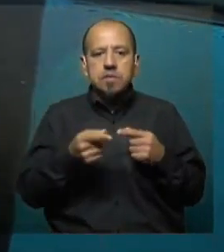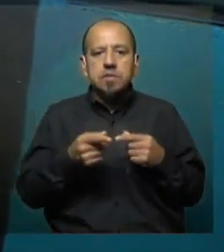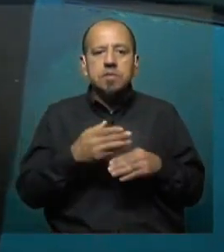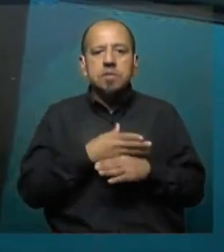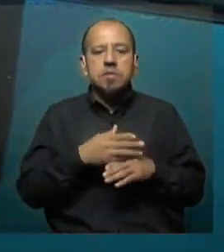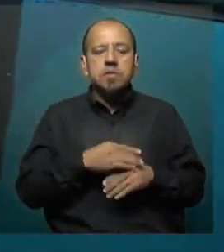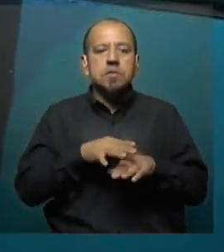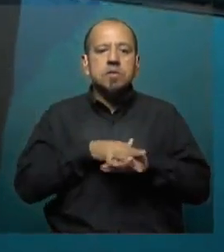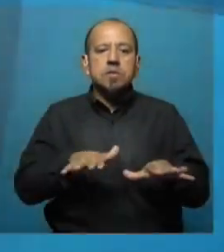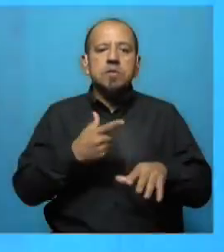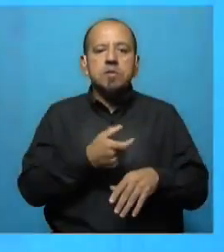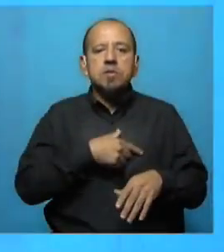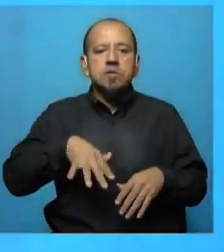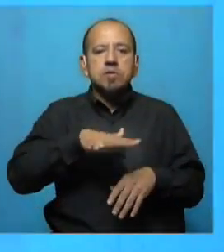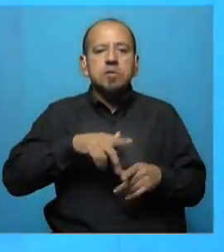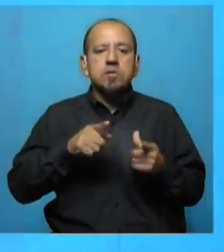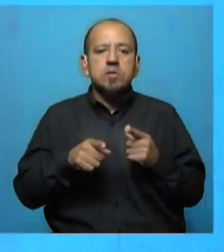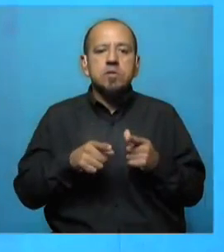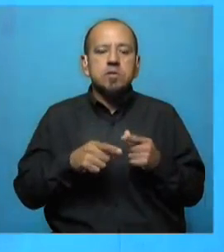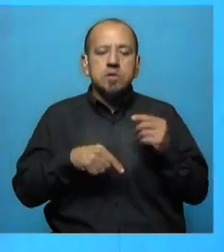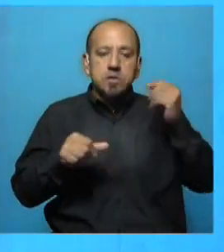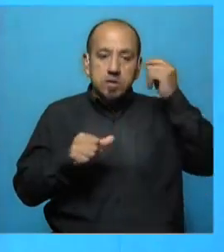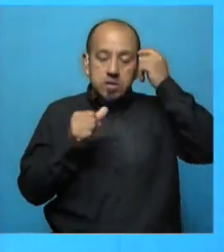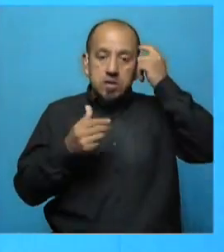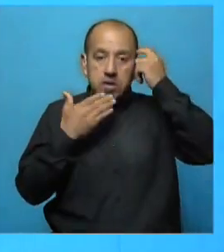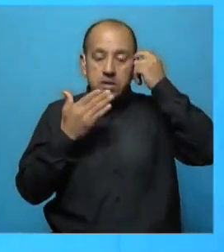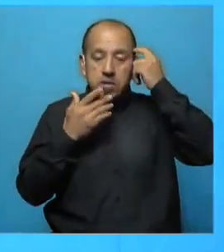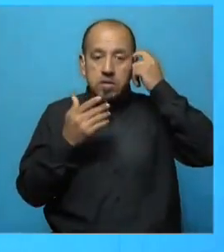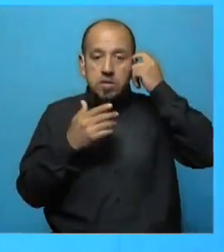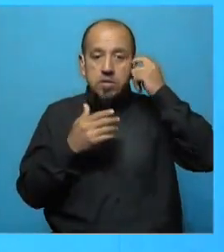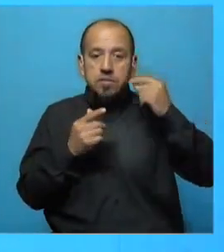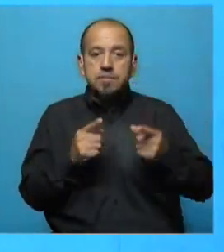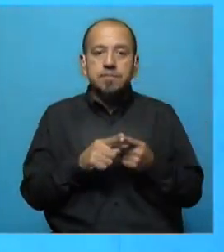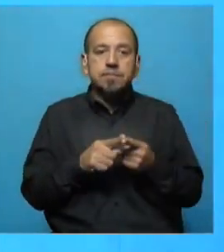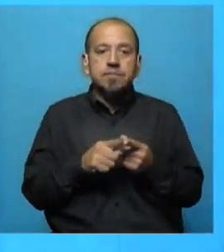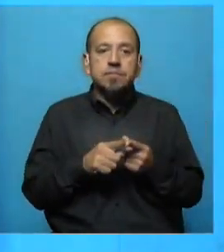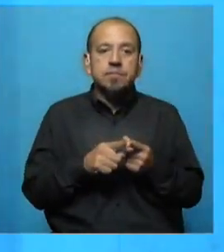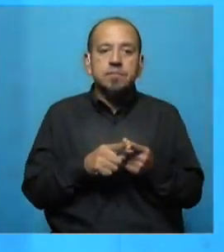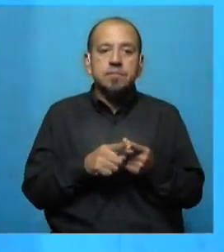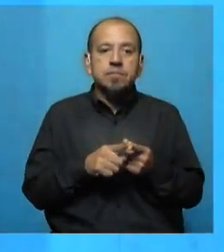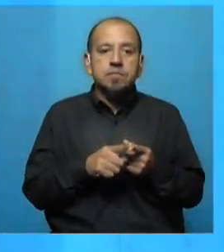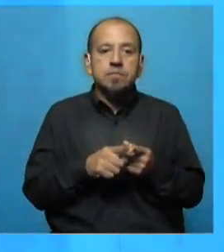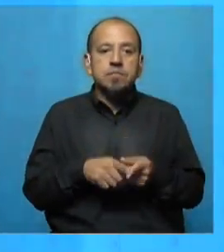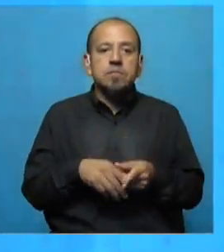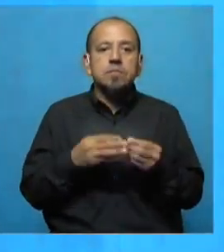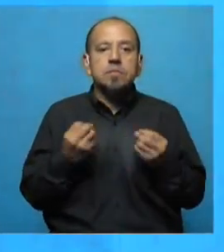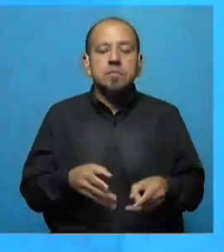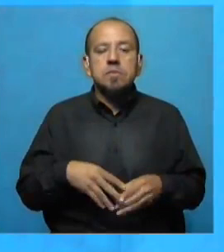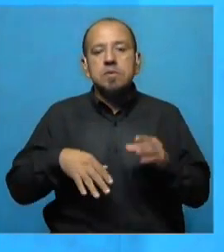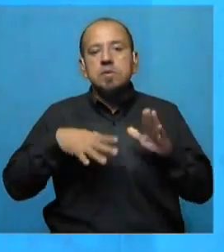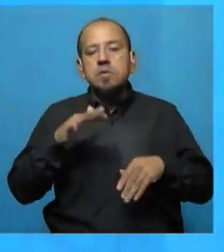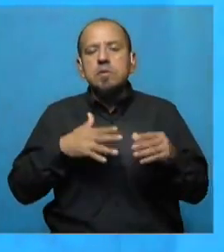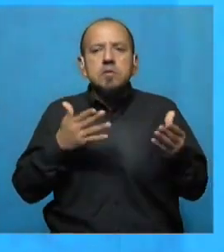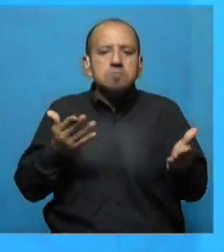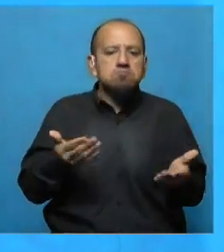divertido de las redes sociales yo tengo la posibilidad de ser el que genera esa conversación este porque a veces es curiosidad